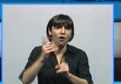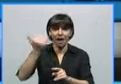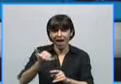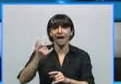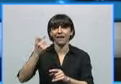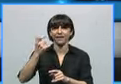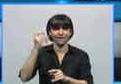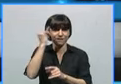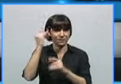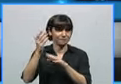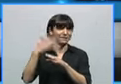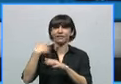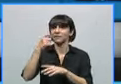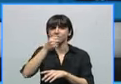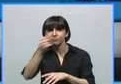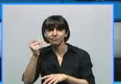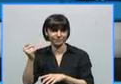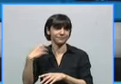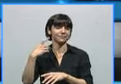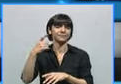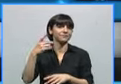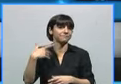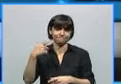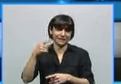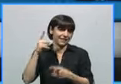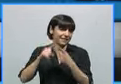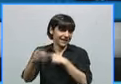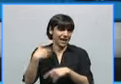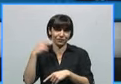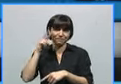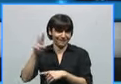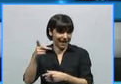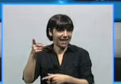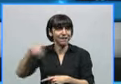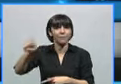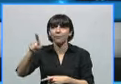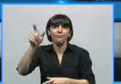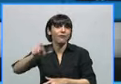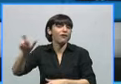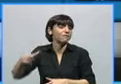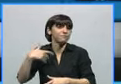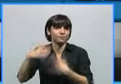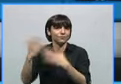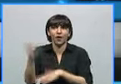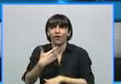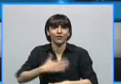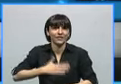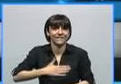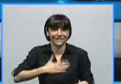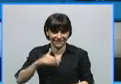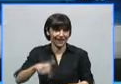para para escucharlos a ellos estaban realmente muy contentos era una alegría tremenda Así que si quieren si les parece